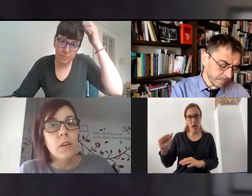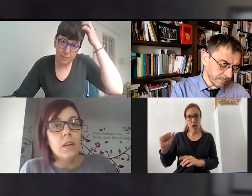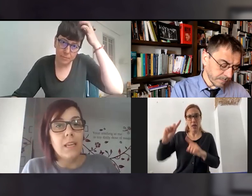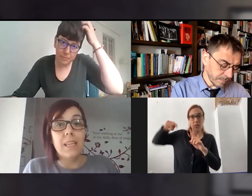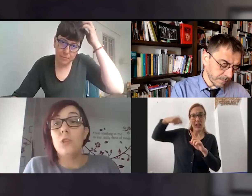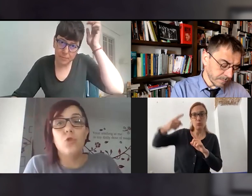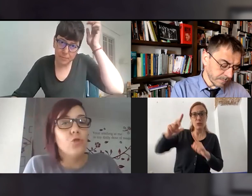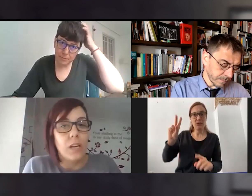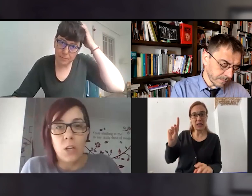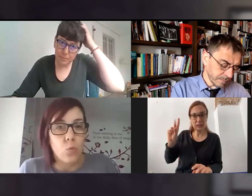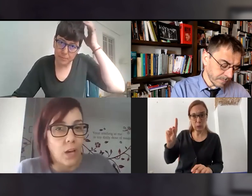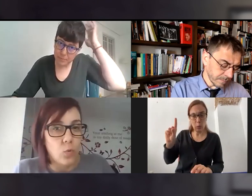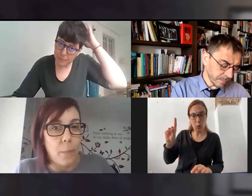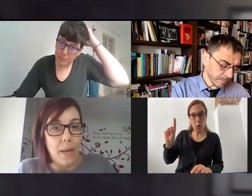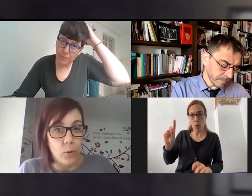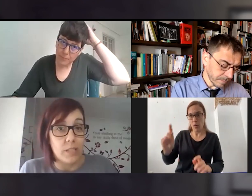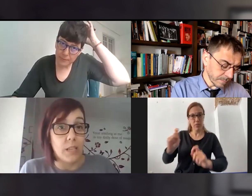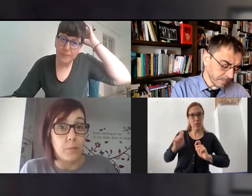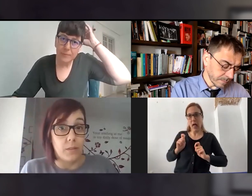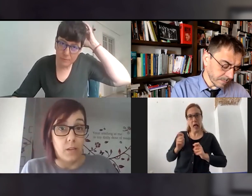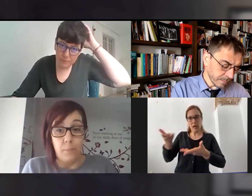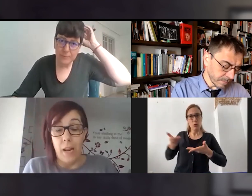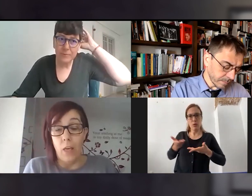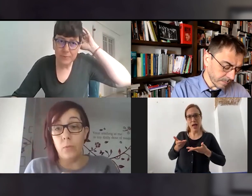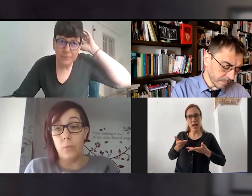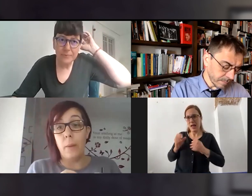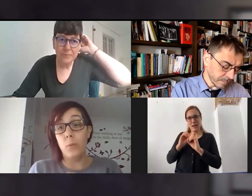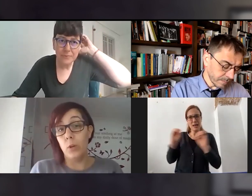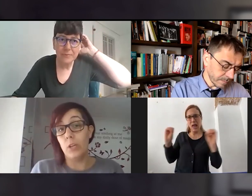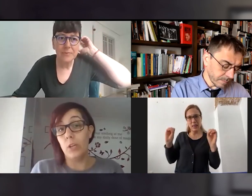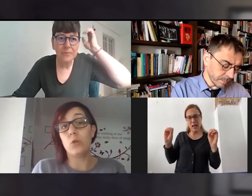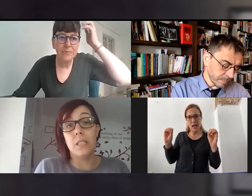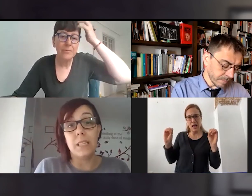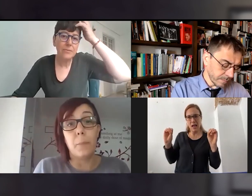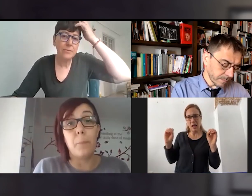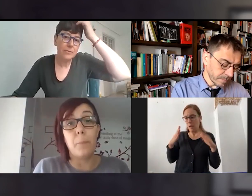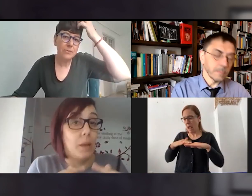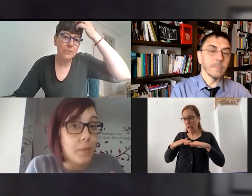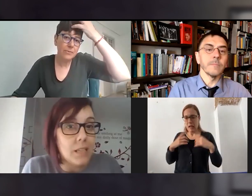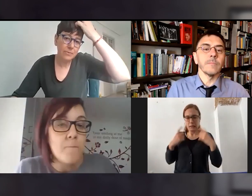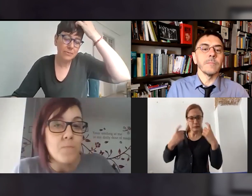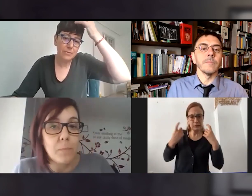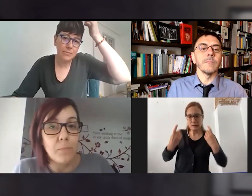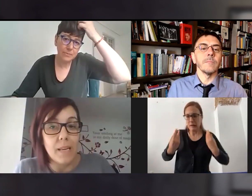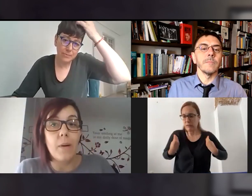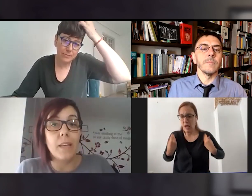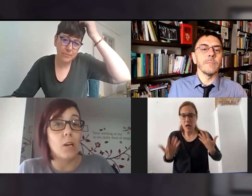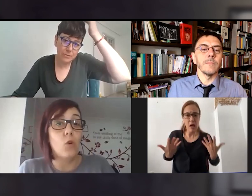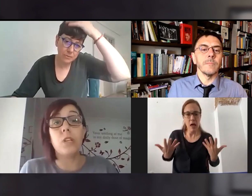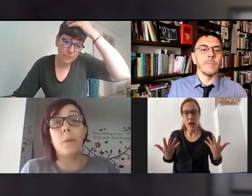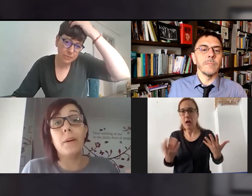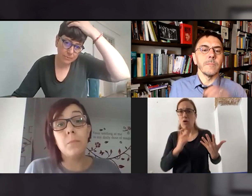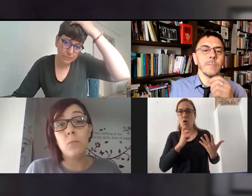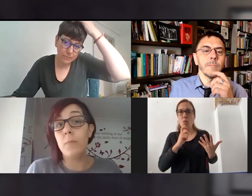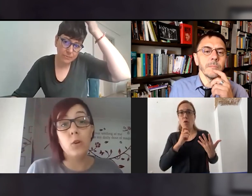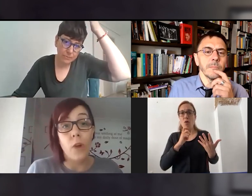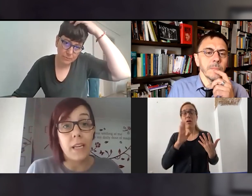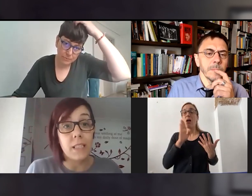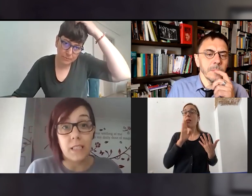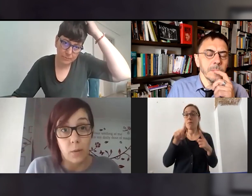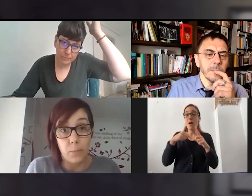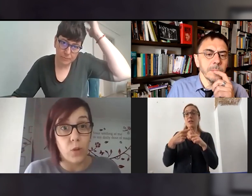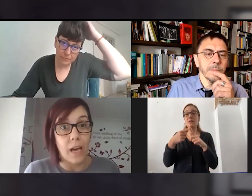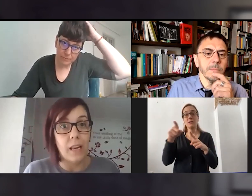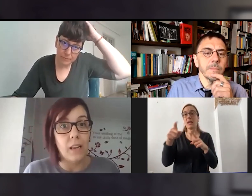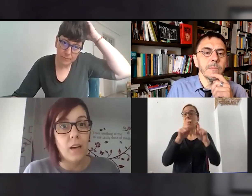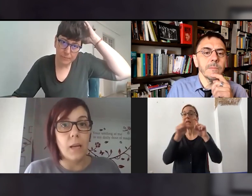21 y no nos dan ninguna ayuda para poder subsistir, pero además implicaba que como estabas en medio de una